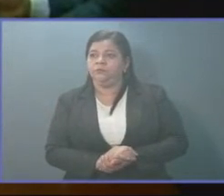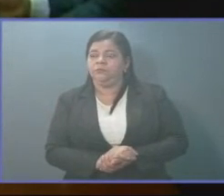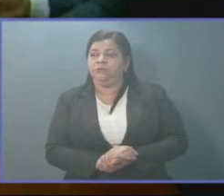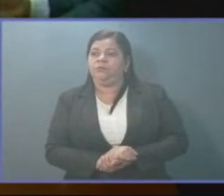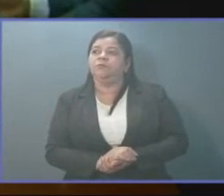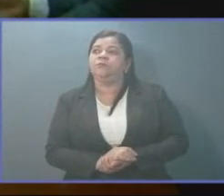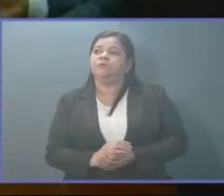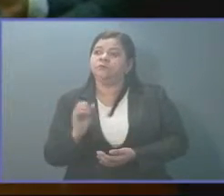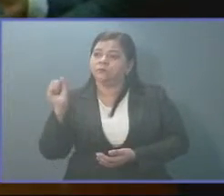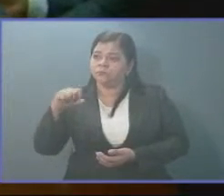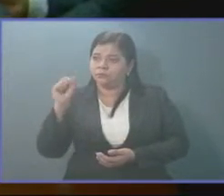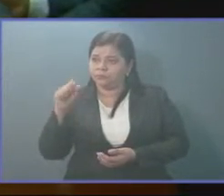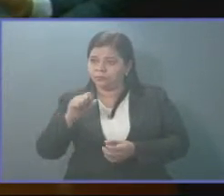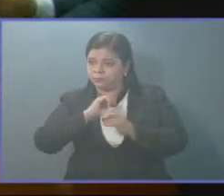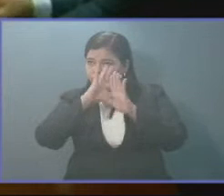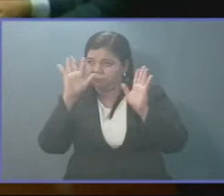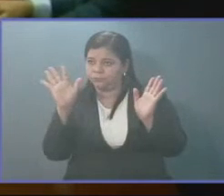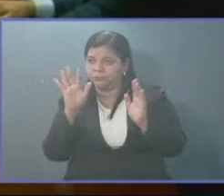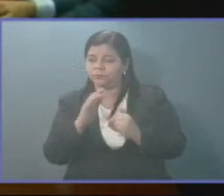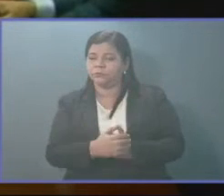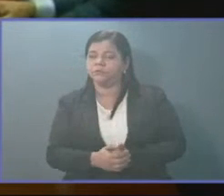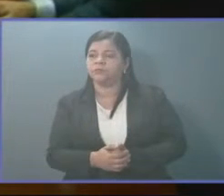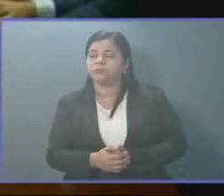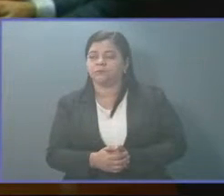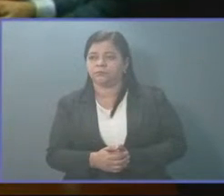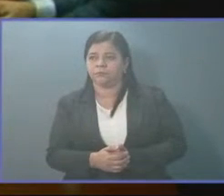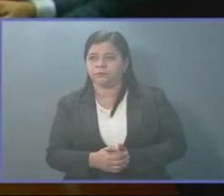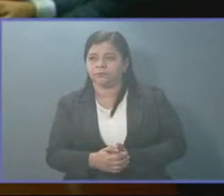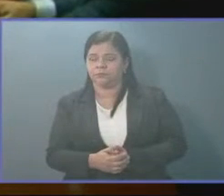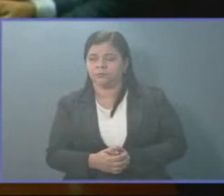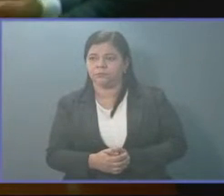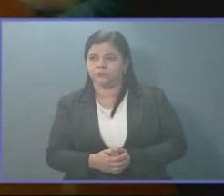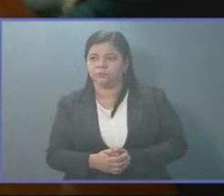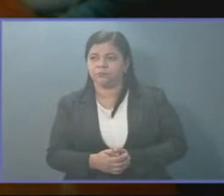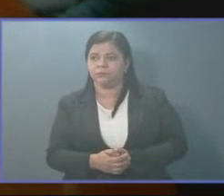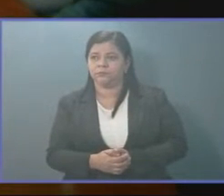¿Sí? Sí, diputada.